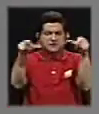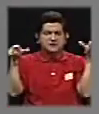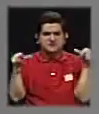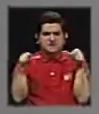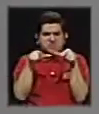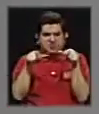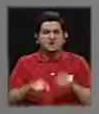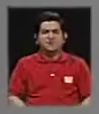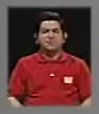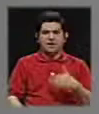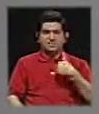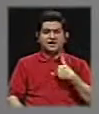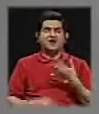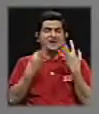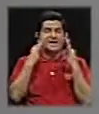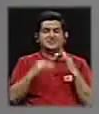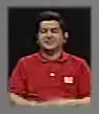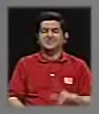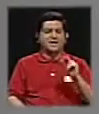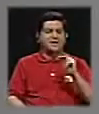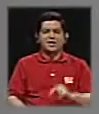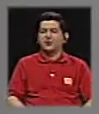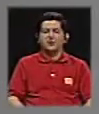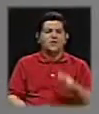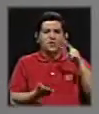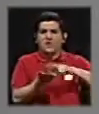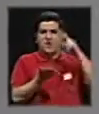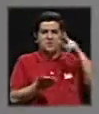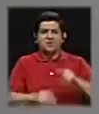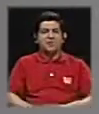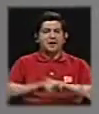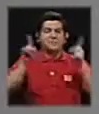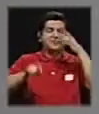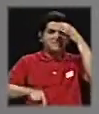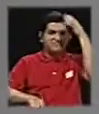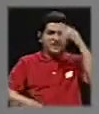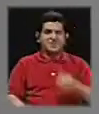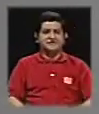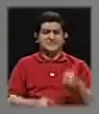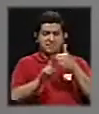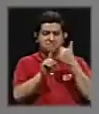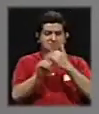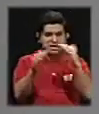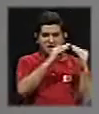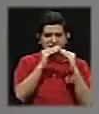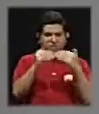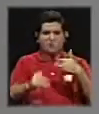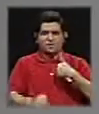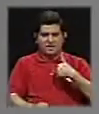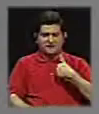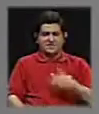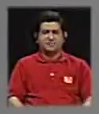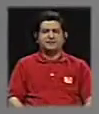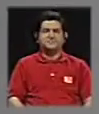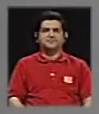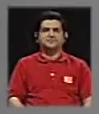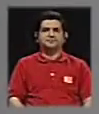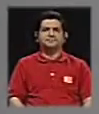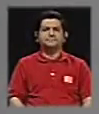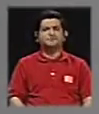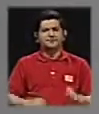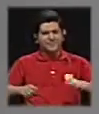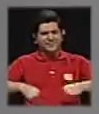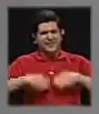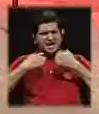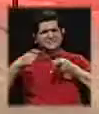comunidades, es deslegitimar la diferencia cultural que las mismas comunidades hacen, obedecen. ¿Y ha habido